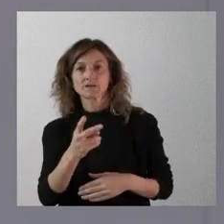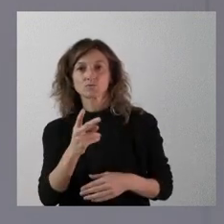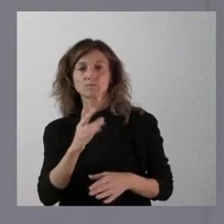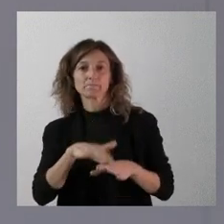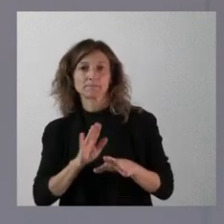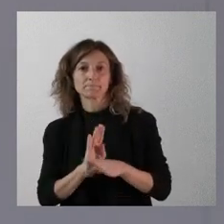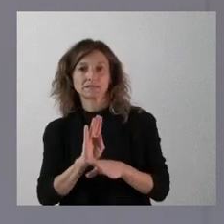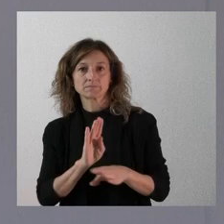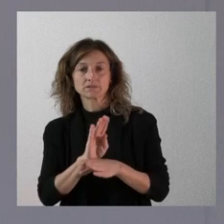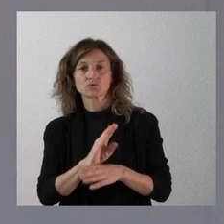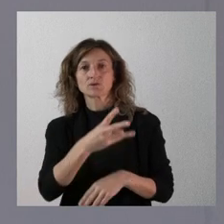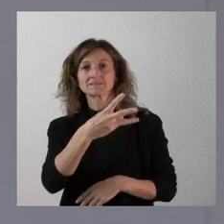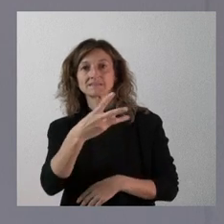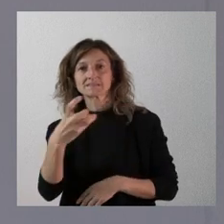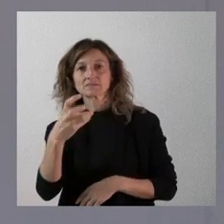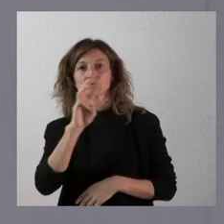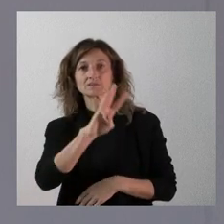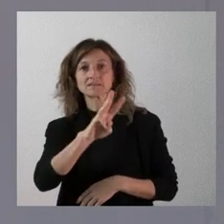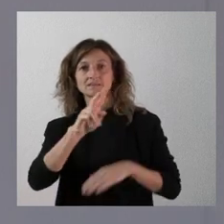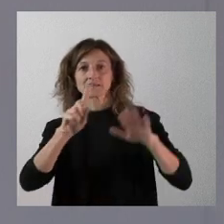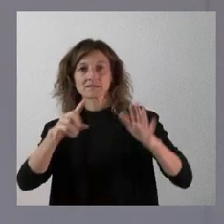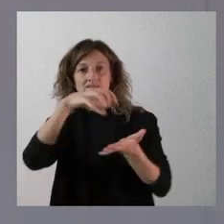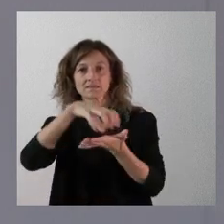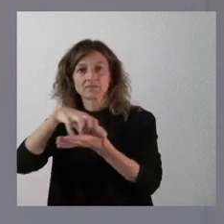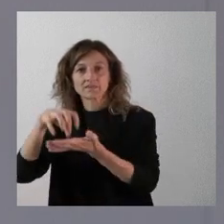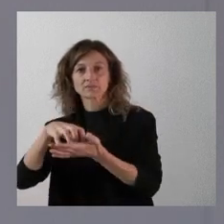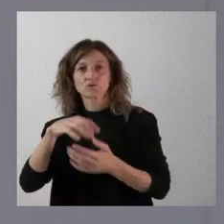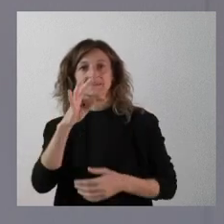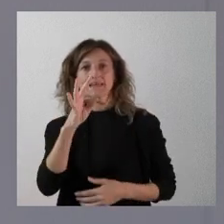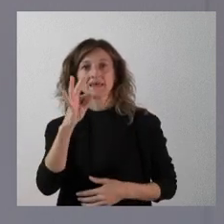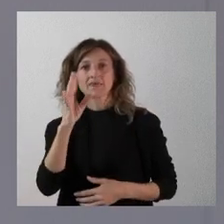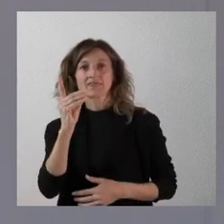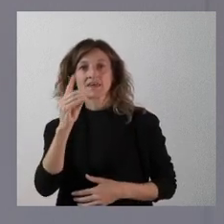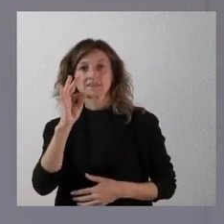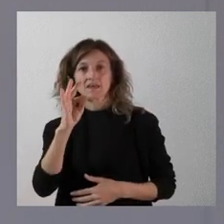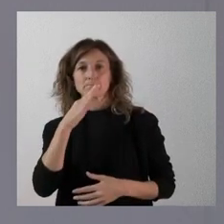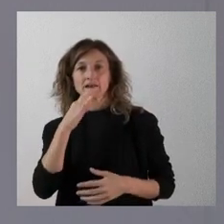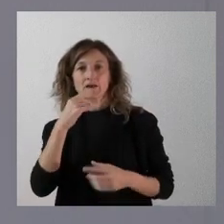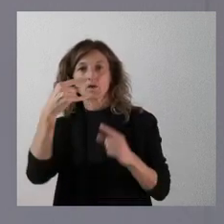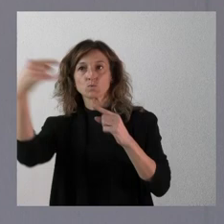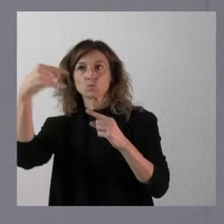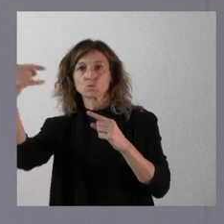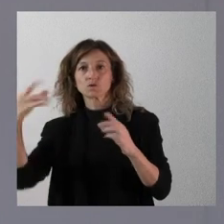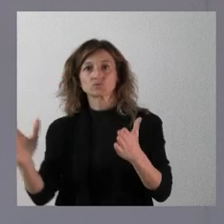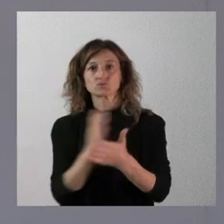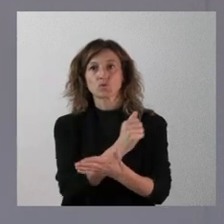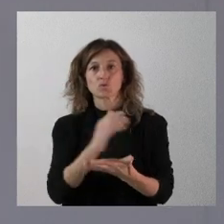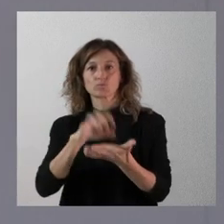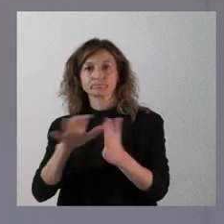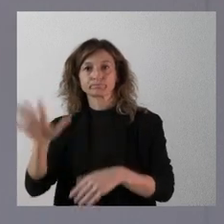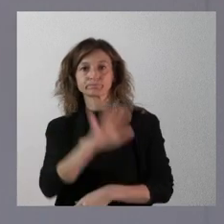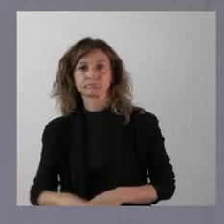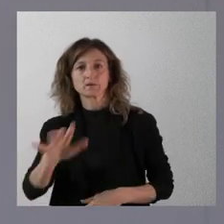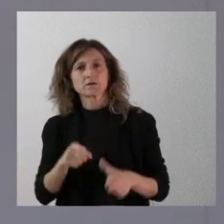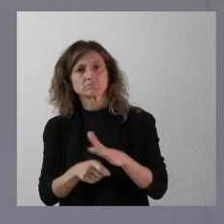de 336 centros difusores de tdt para garantizar la cobertura en todo el territorio esa es una actuación muy